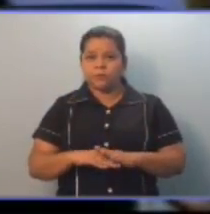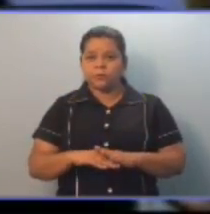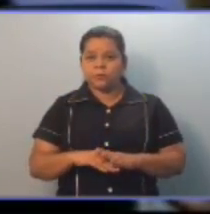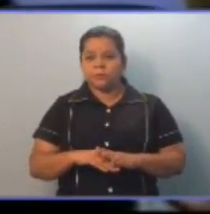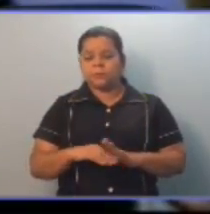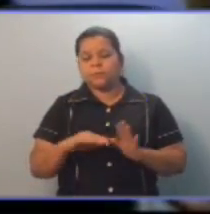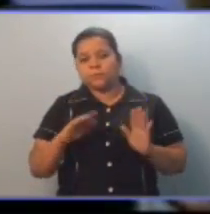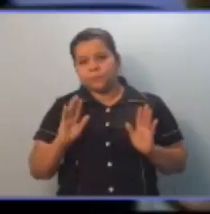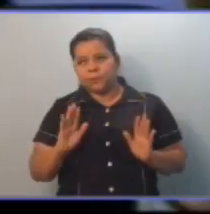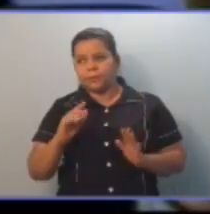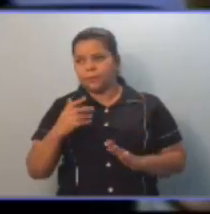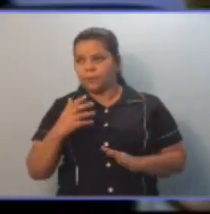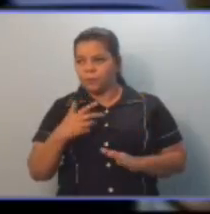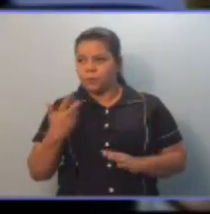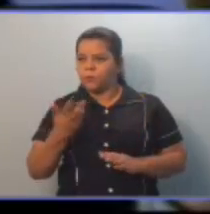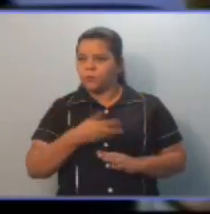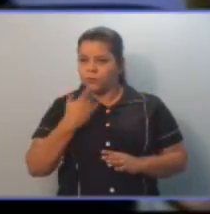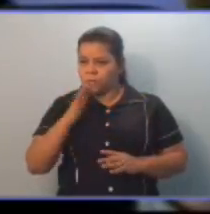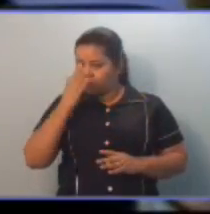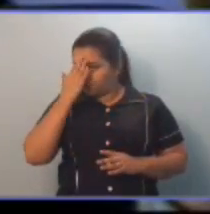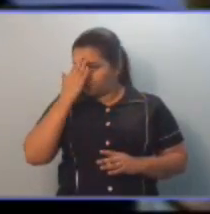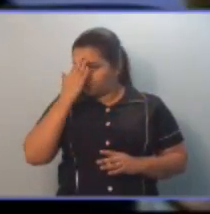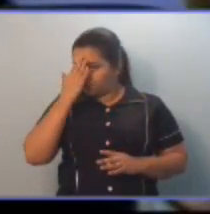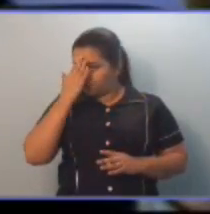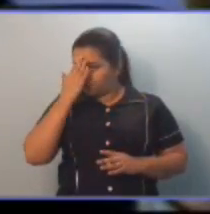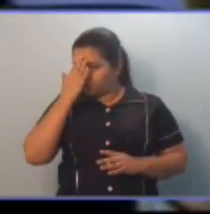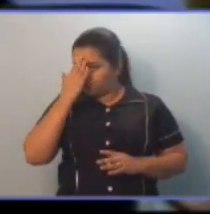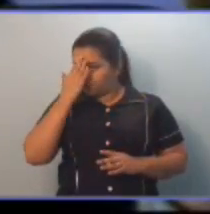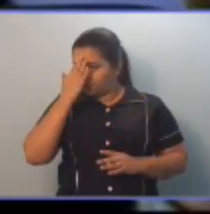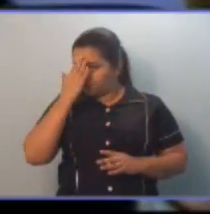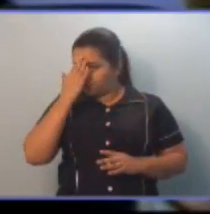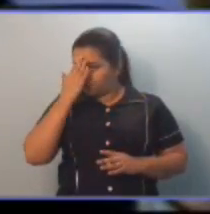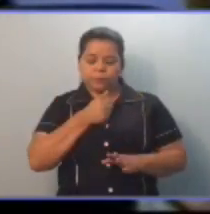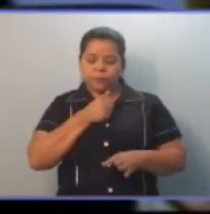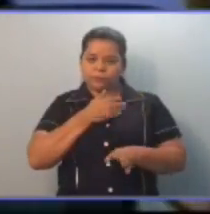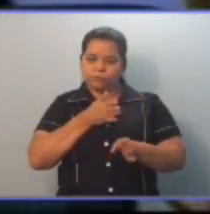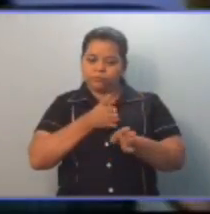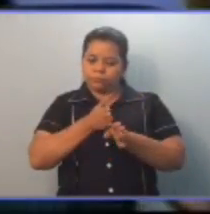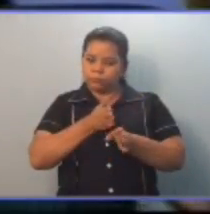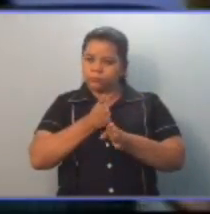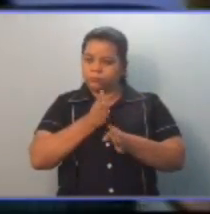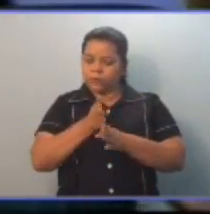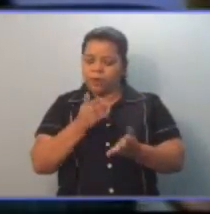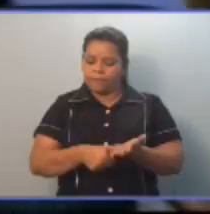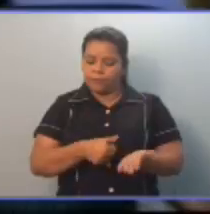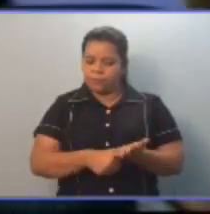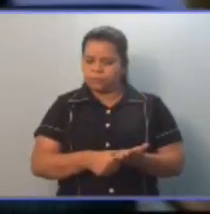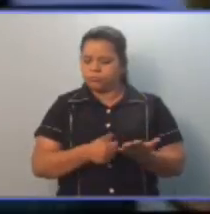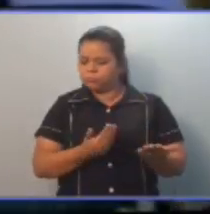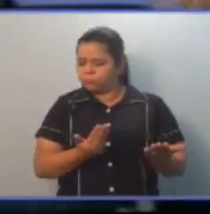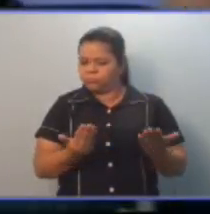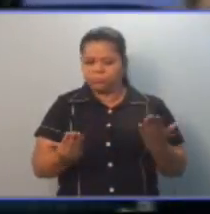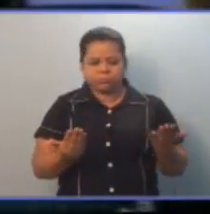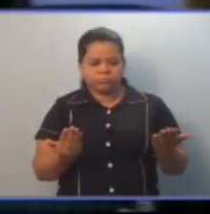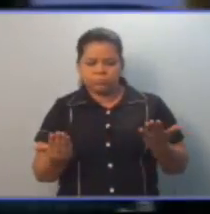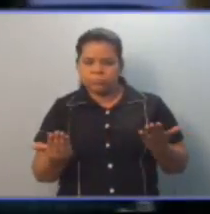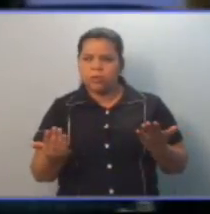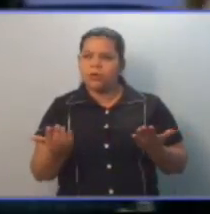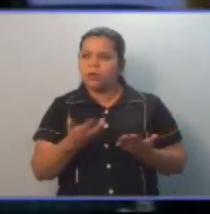Cuando uno lo contrasta con la formación propia de abogado, nos resulta que, por una